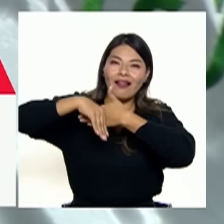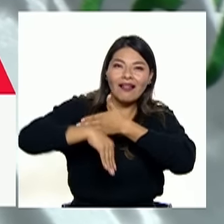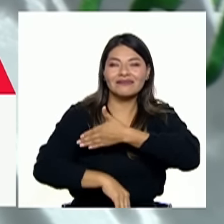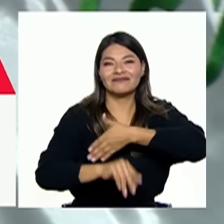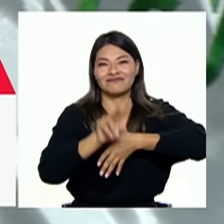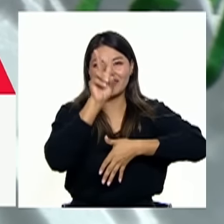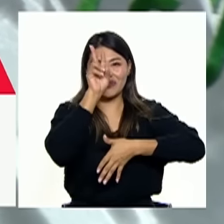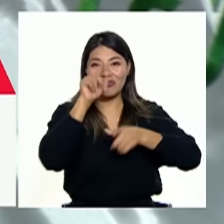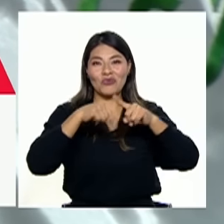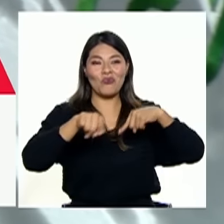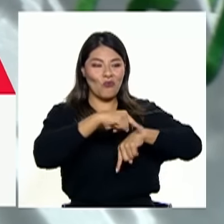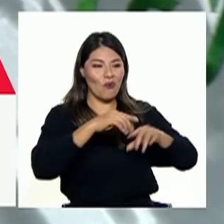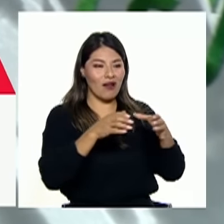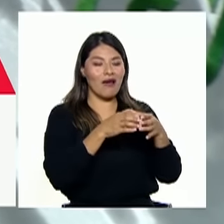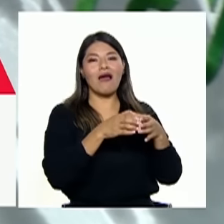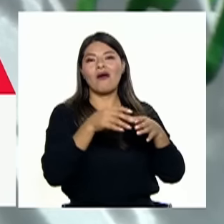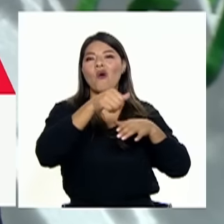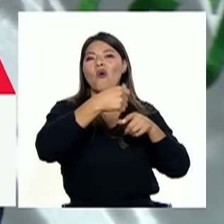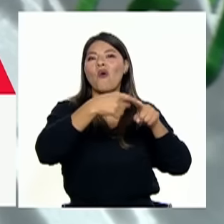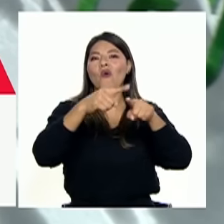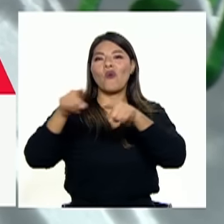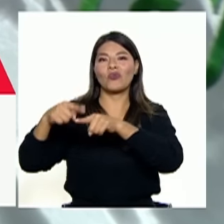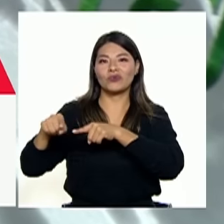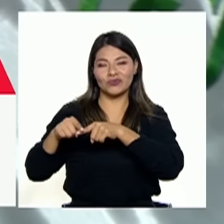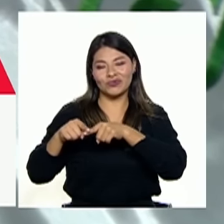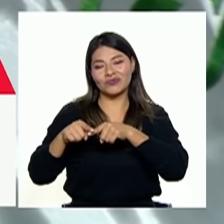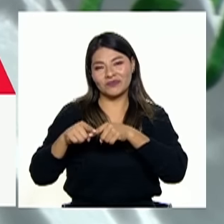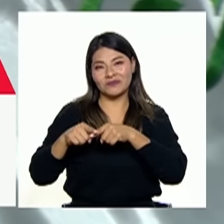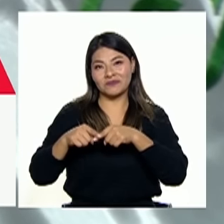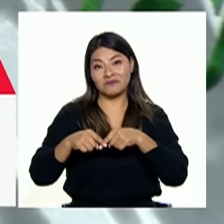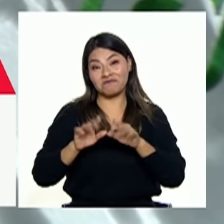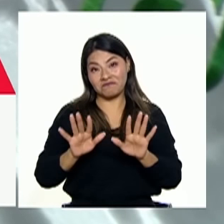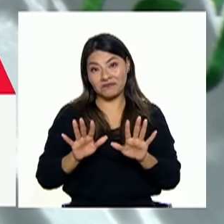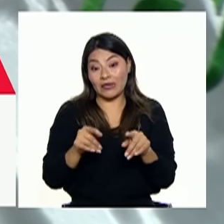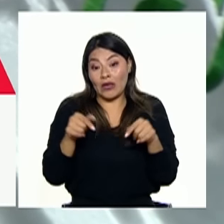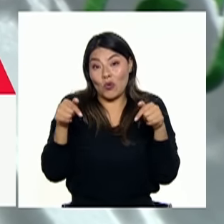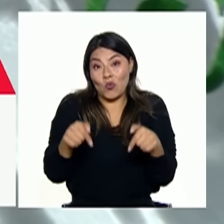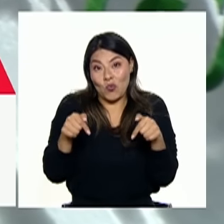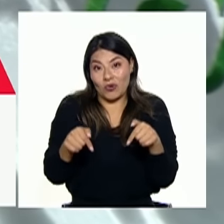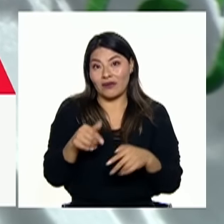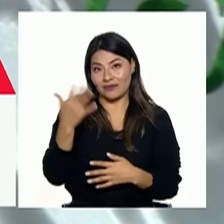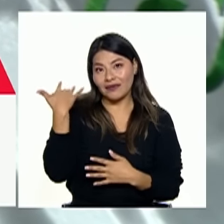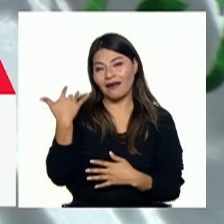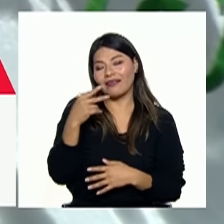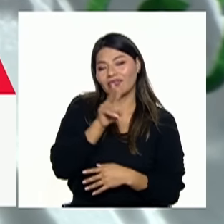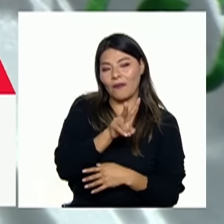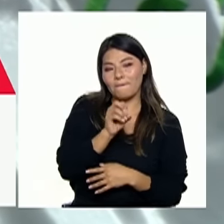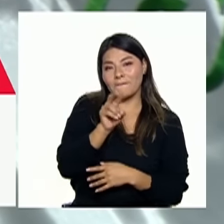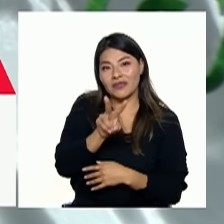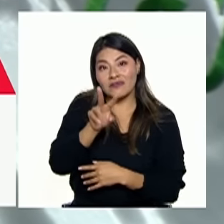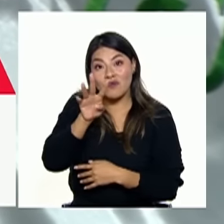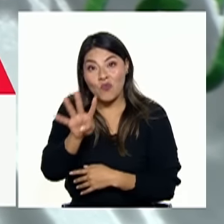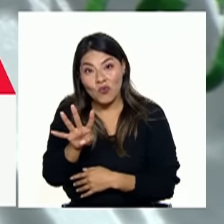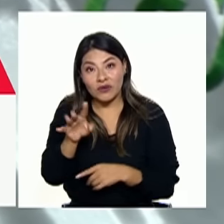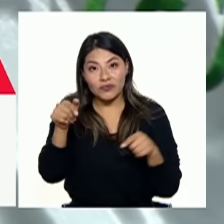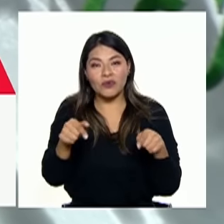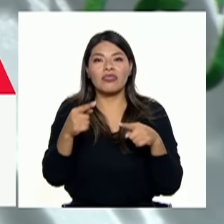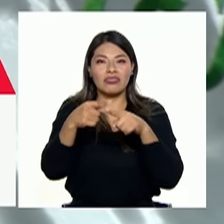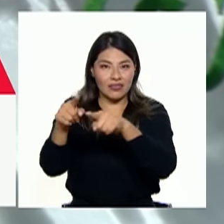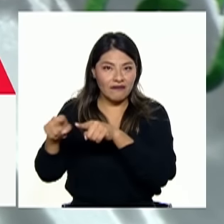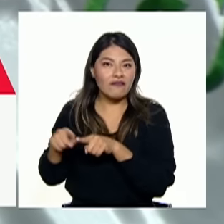el concierto de países de América. Pero hoy, en el año 2024, se presentan